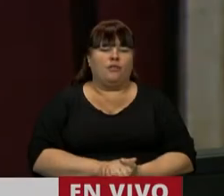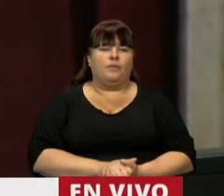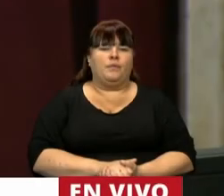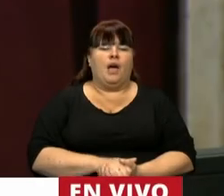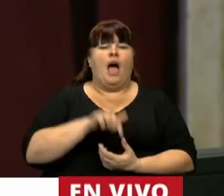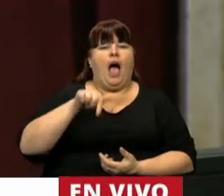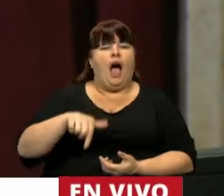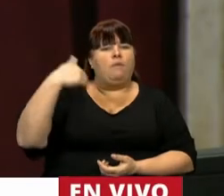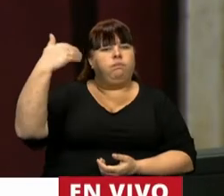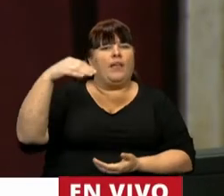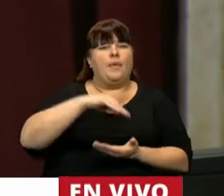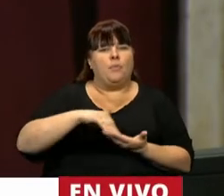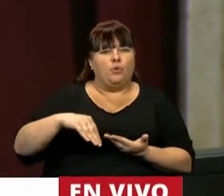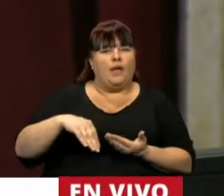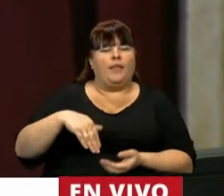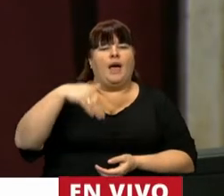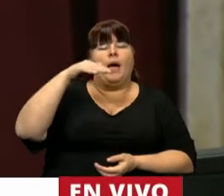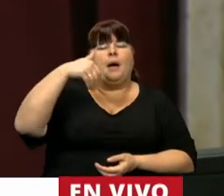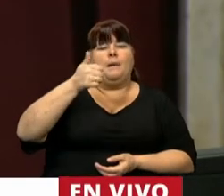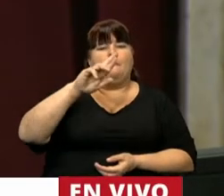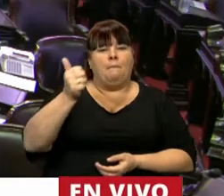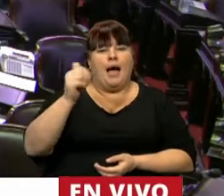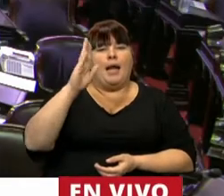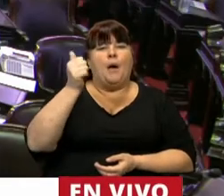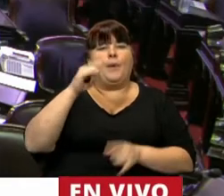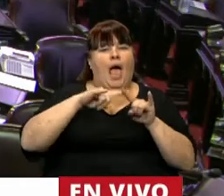en uso de la palabra la diputada mara brawer